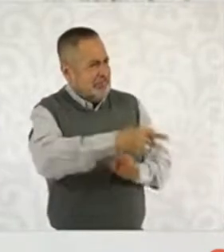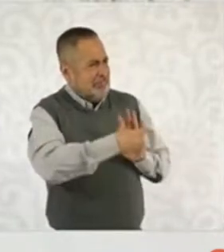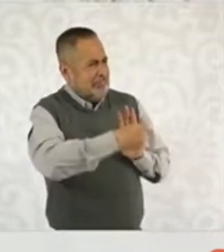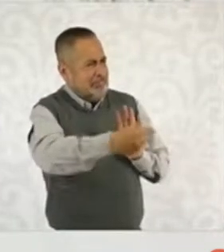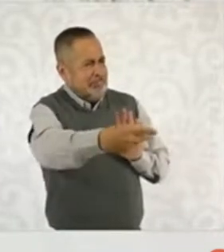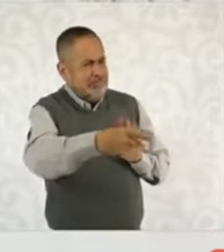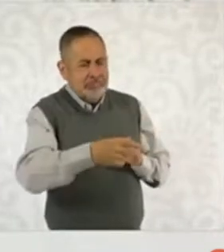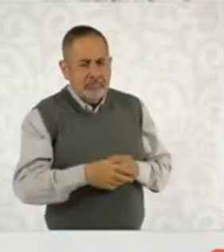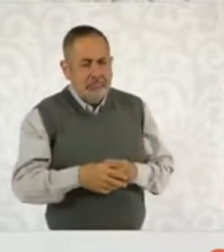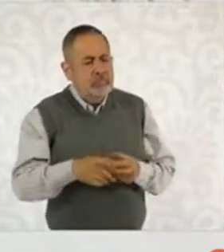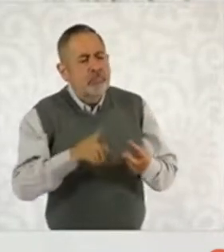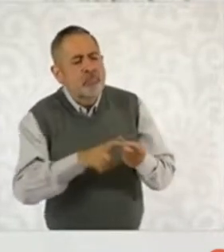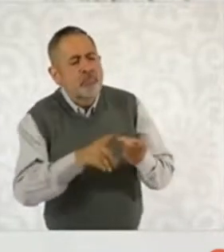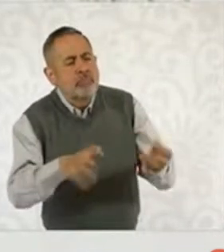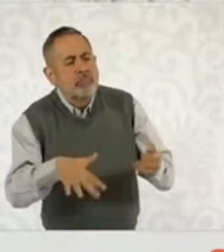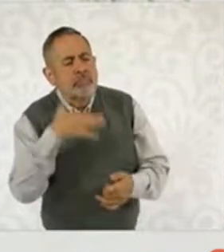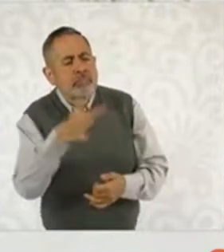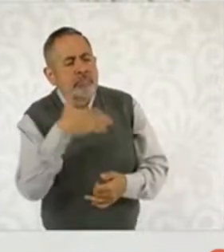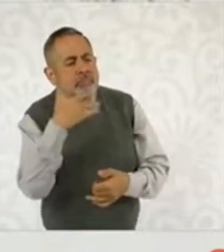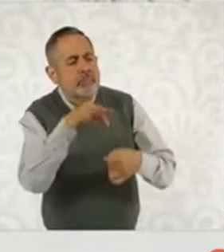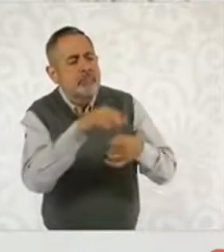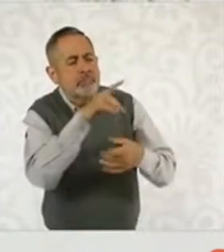nunca hablan del fraude electoral